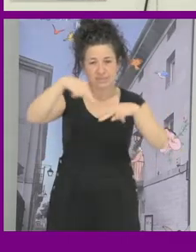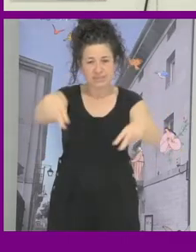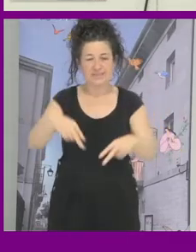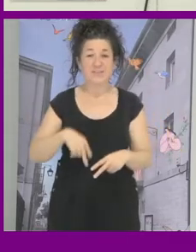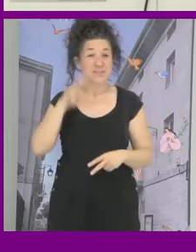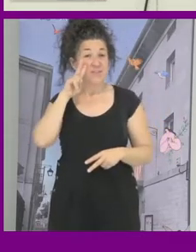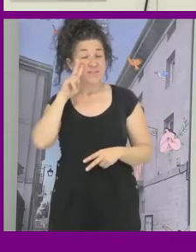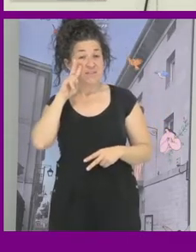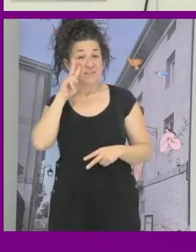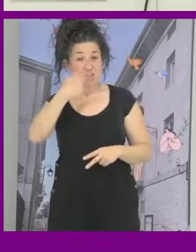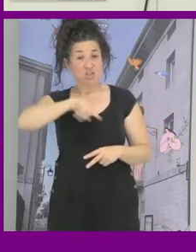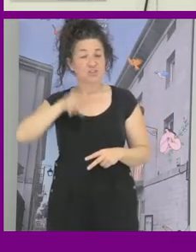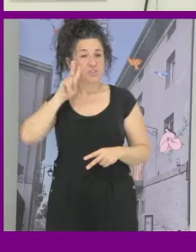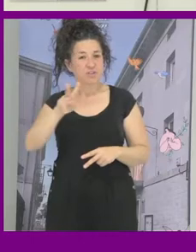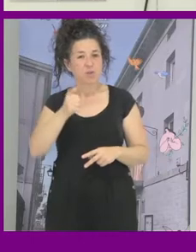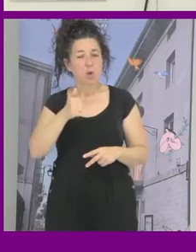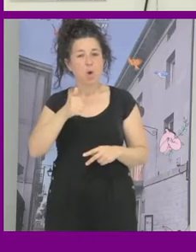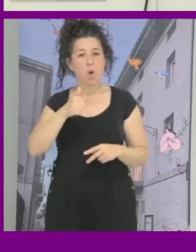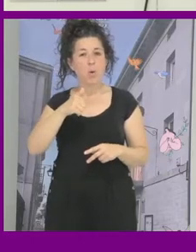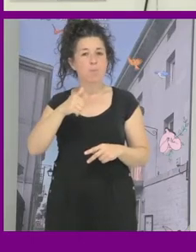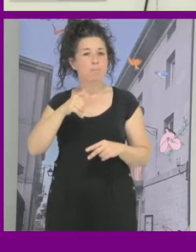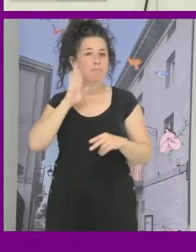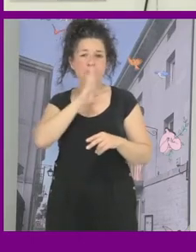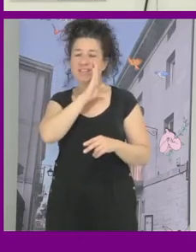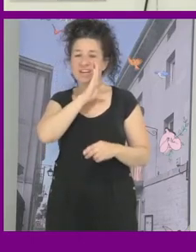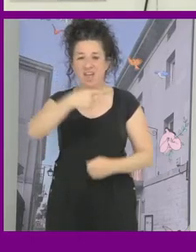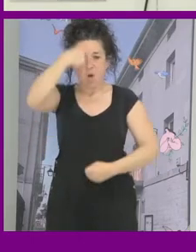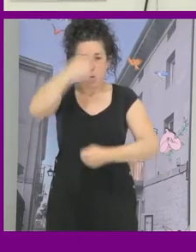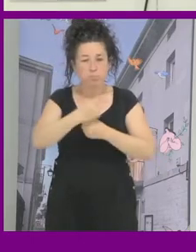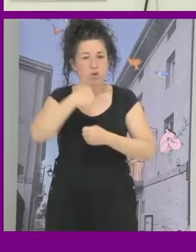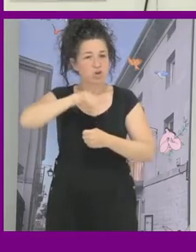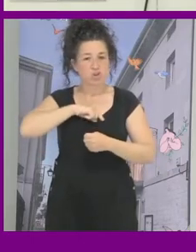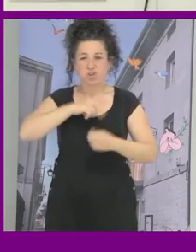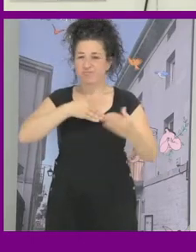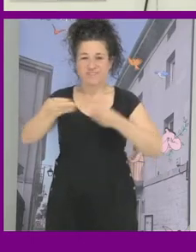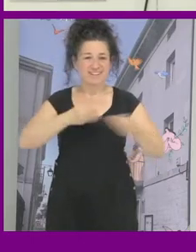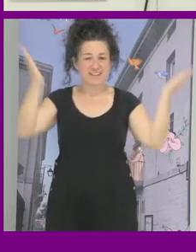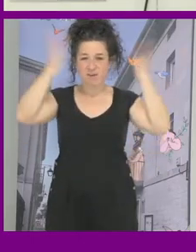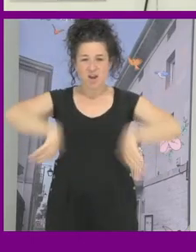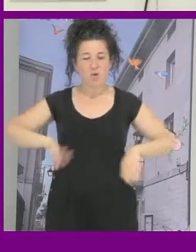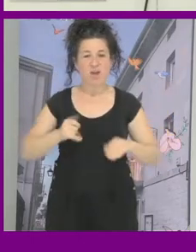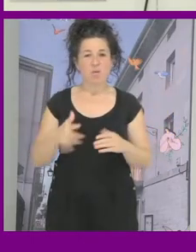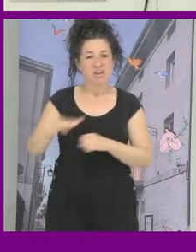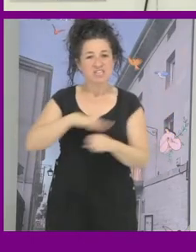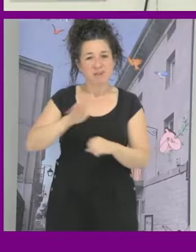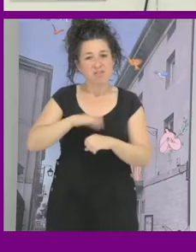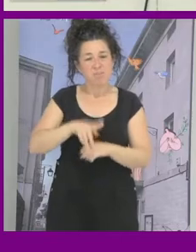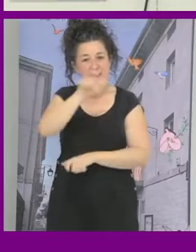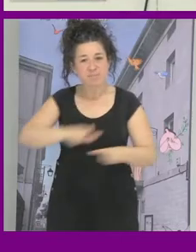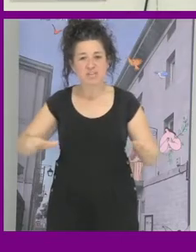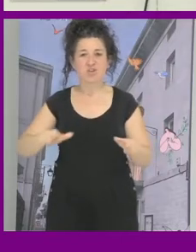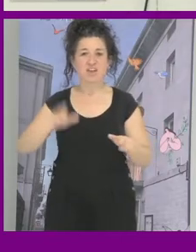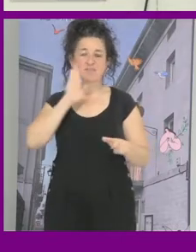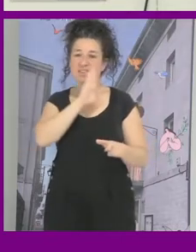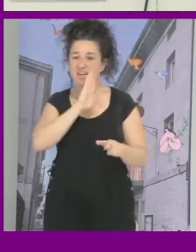imposición, fuimos intransigentes, dimos poco espacio para las mujeres que querían vivir la maternidad de una forma distinta. Puede ser de enorme